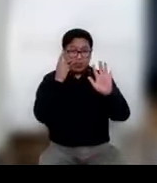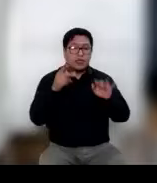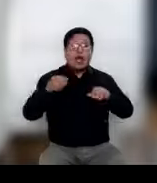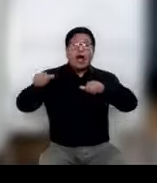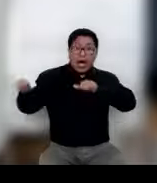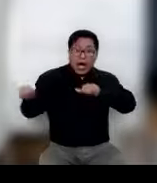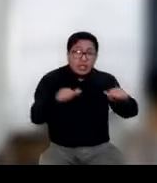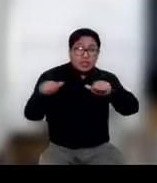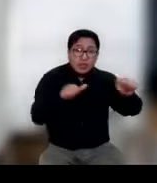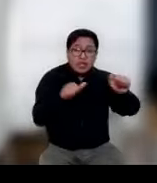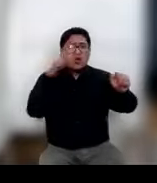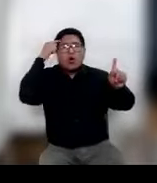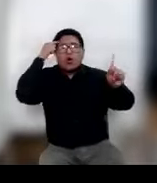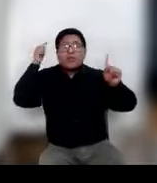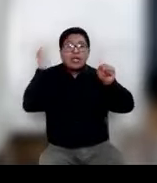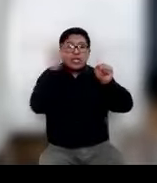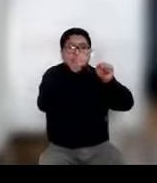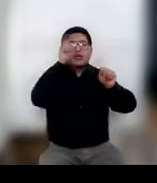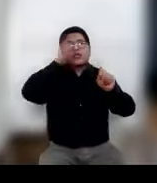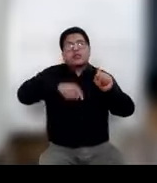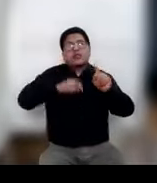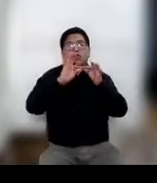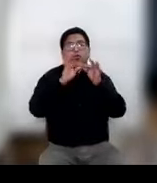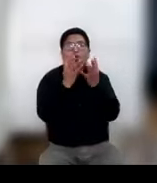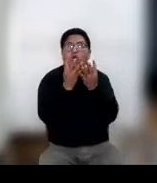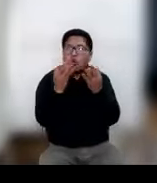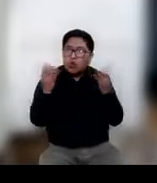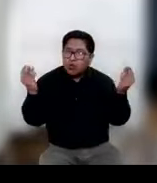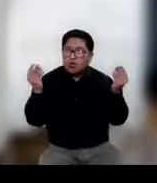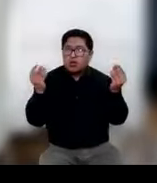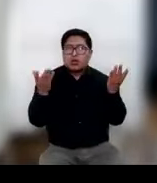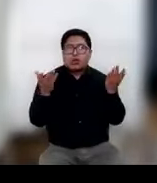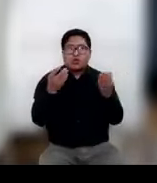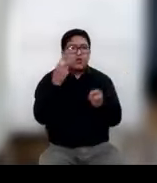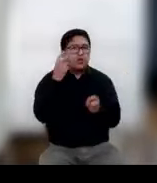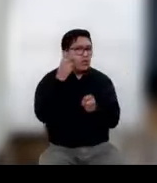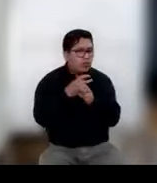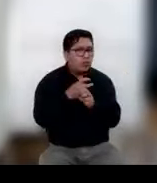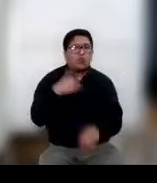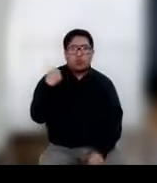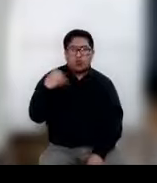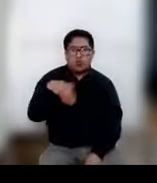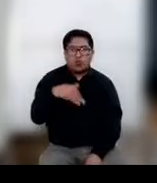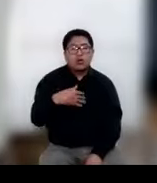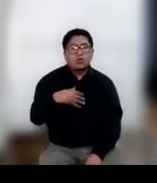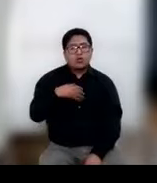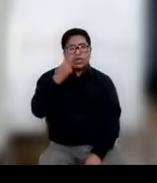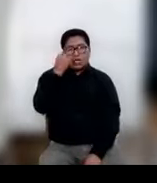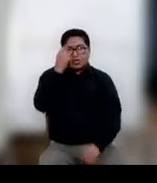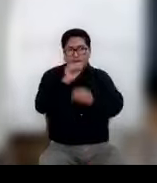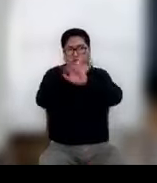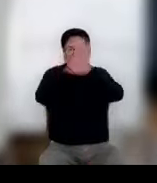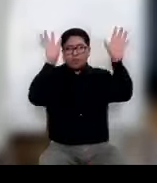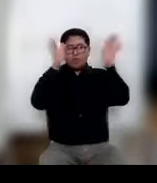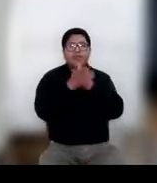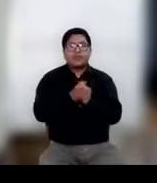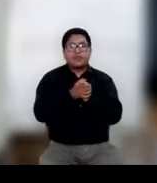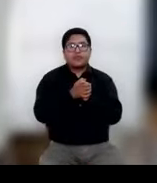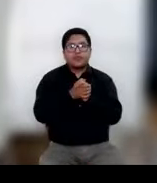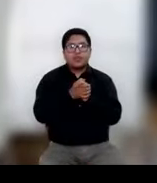con la intención precisamente de solucionar este problema social que es complejo en ese entendido yo quiero